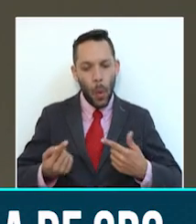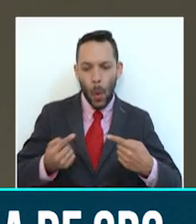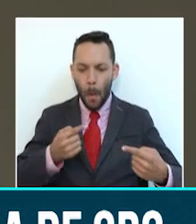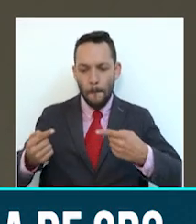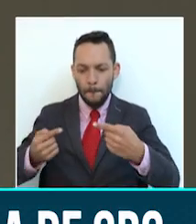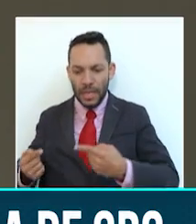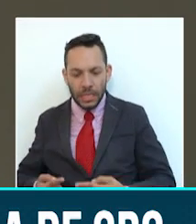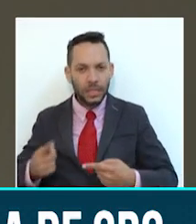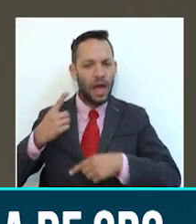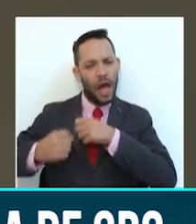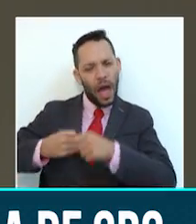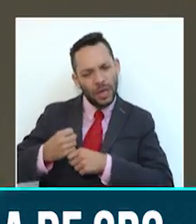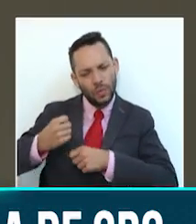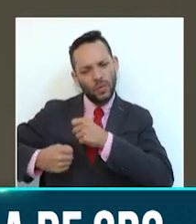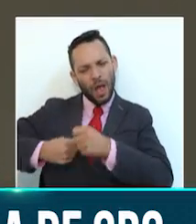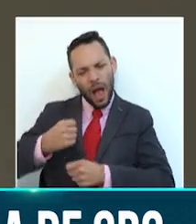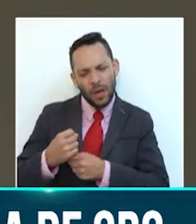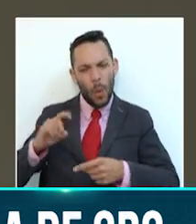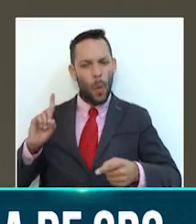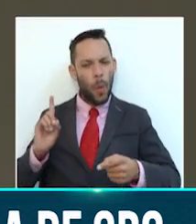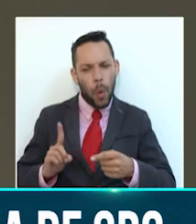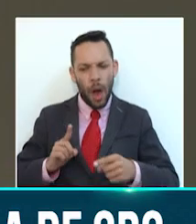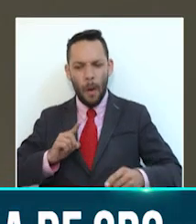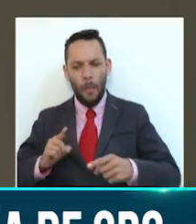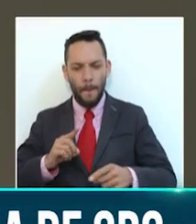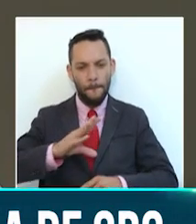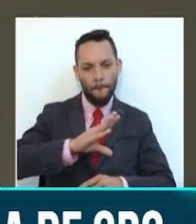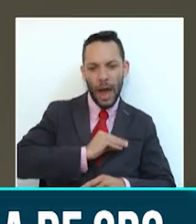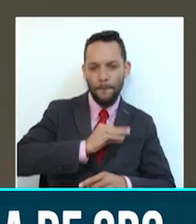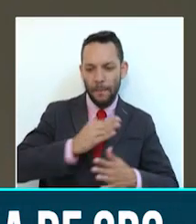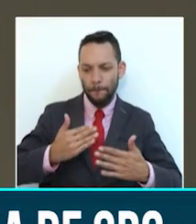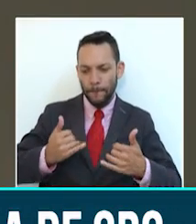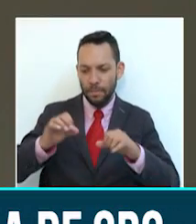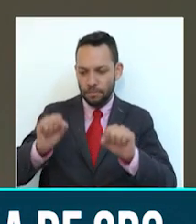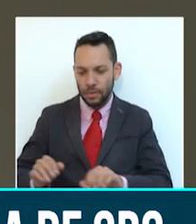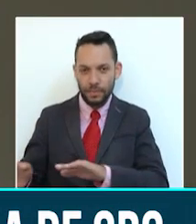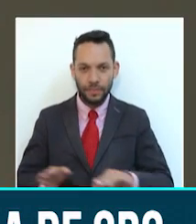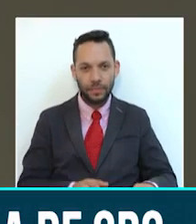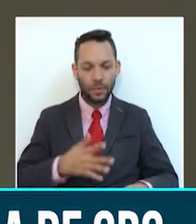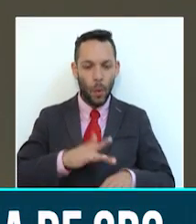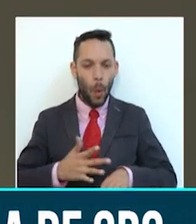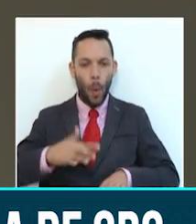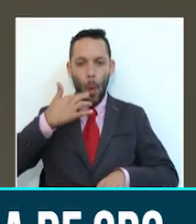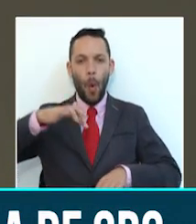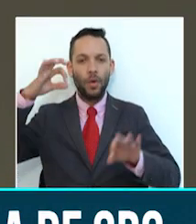tiempo atrás, son muchos años buscando ese tipo de satisfacciones, ¿no? Sí, esta medalla de oro, de verdad, muy valiosa para mí.